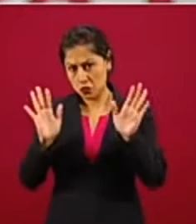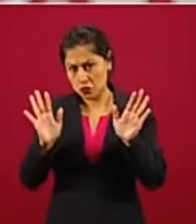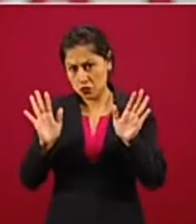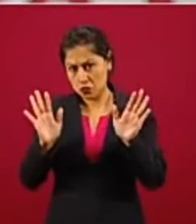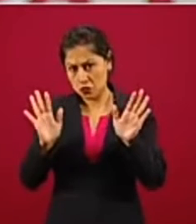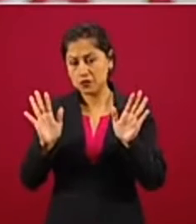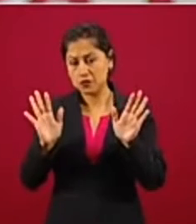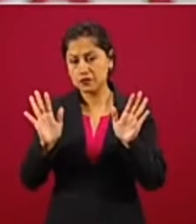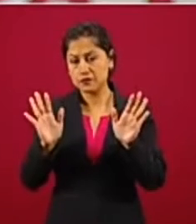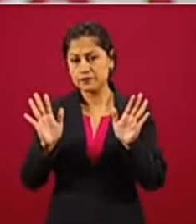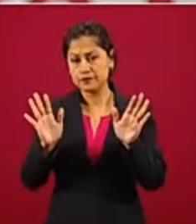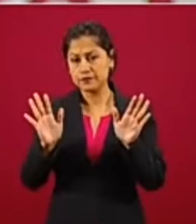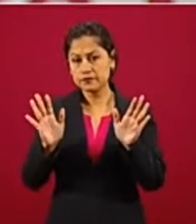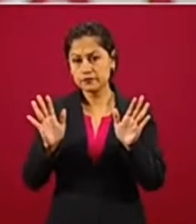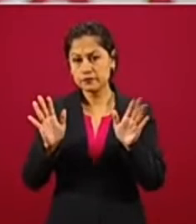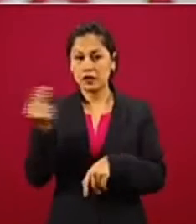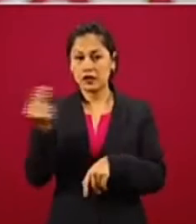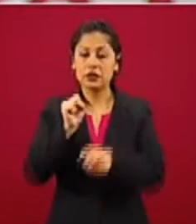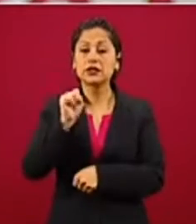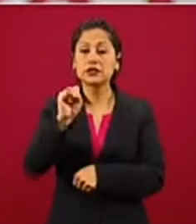convertirse en un problema grave